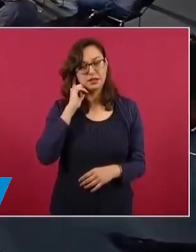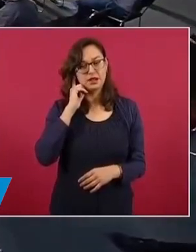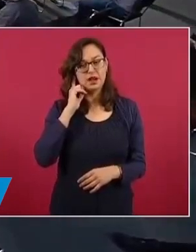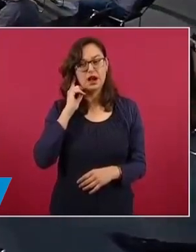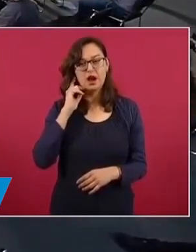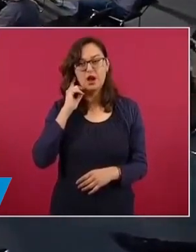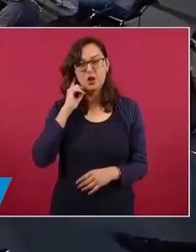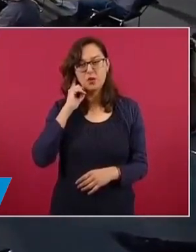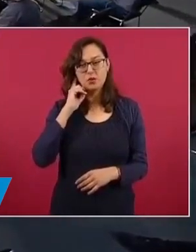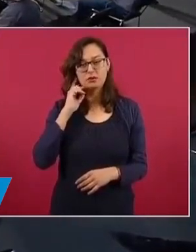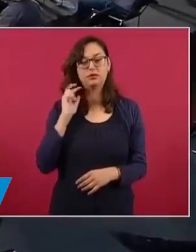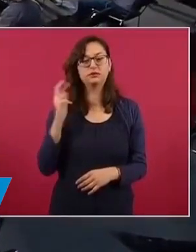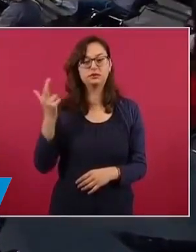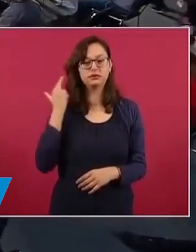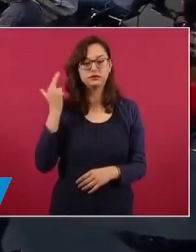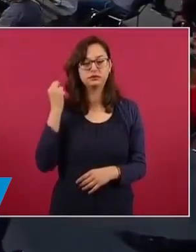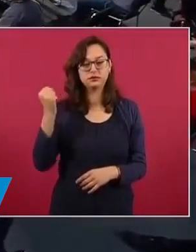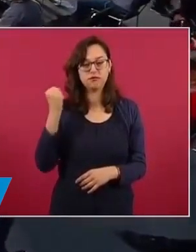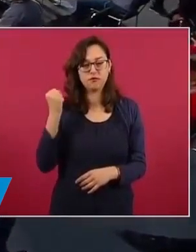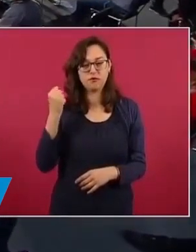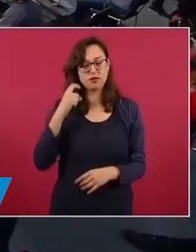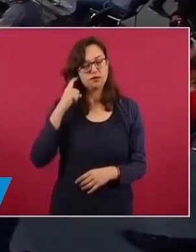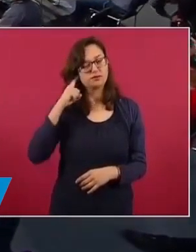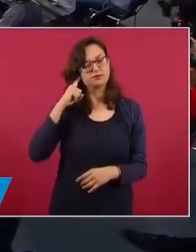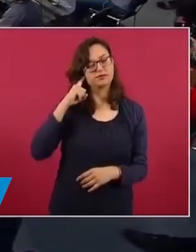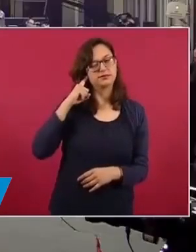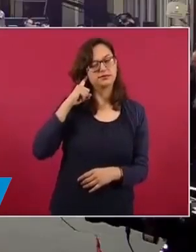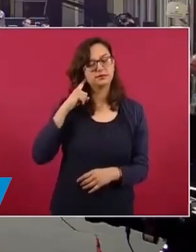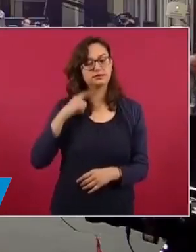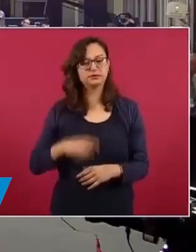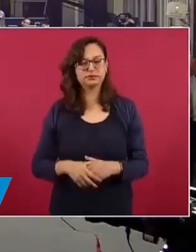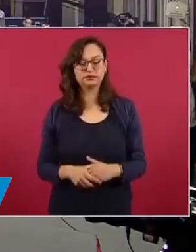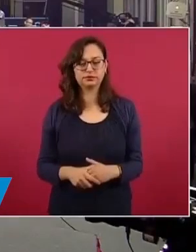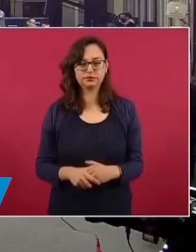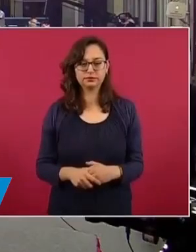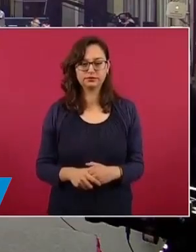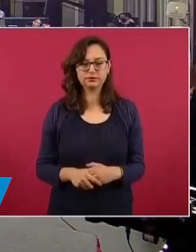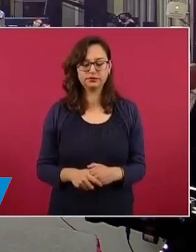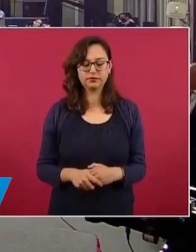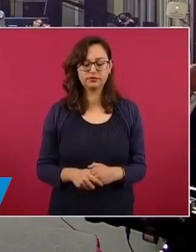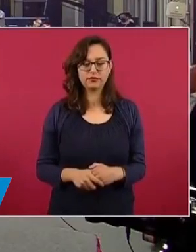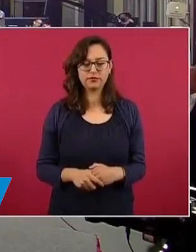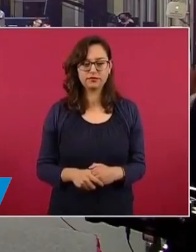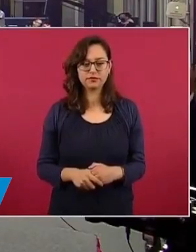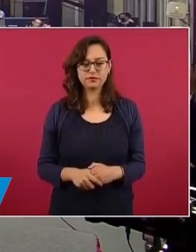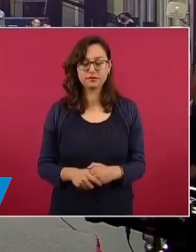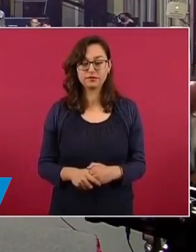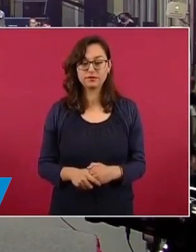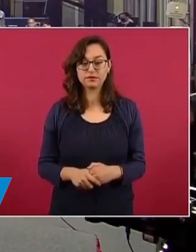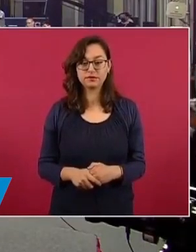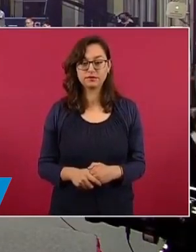No es esa. Es una que grabó cuando la campaña.